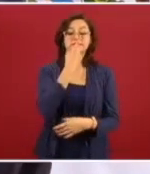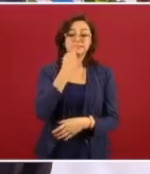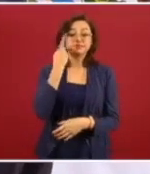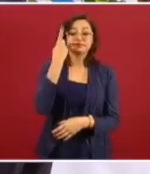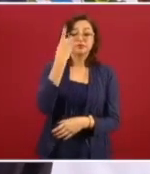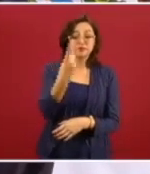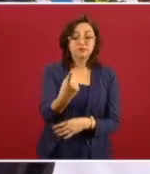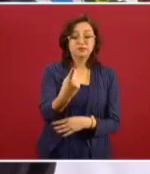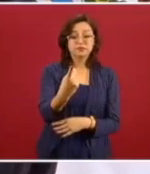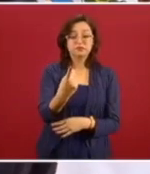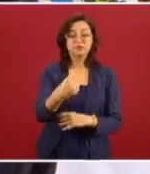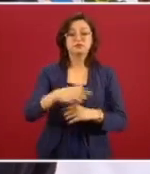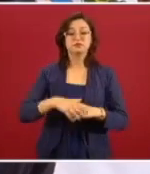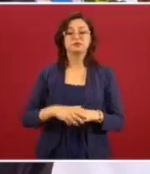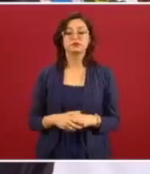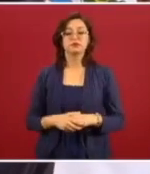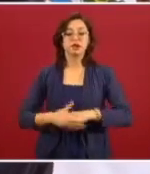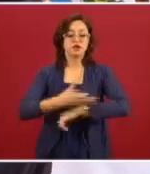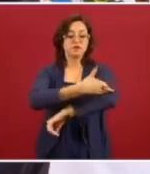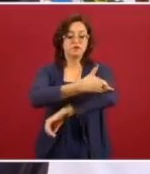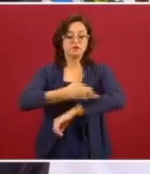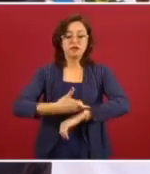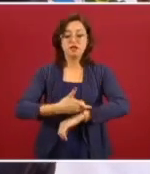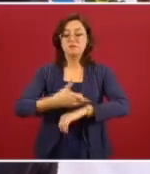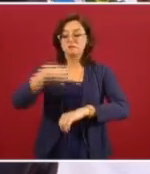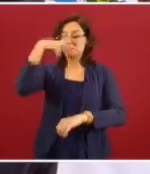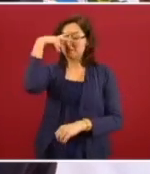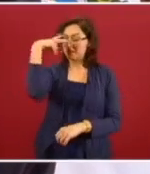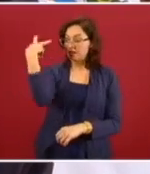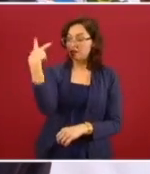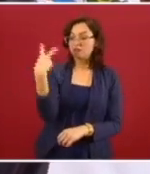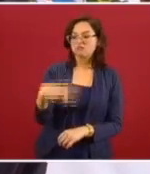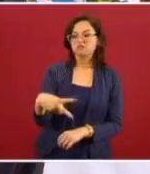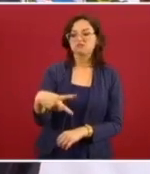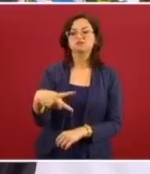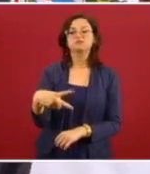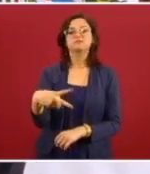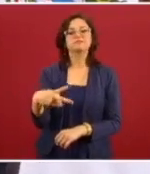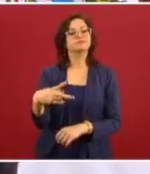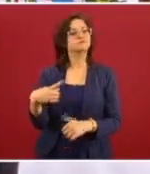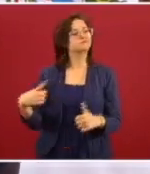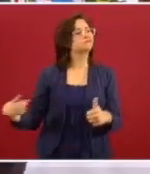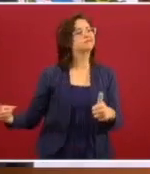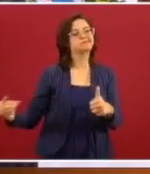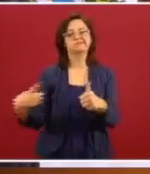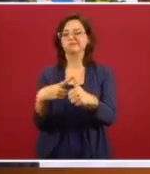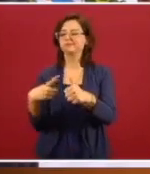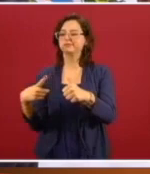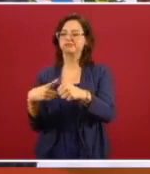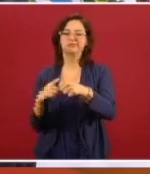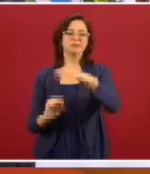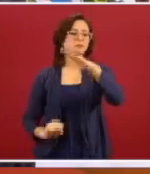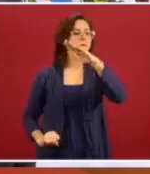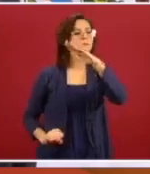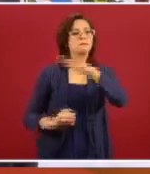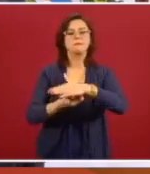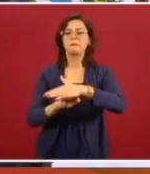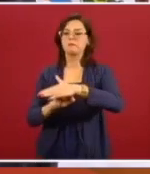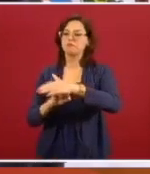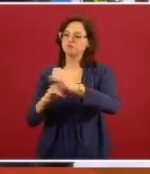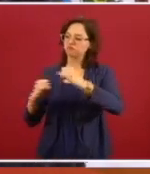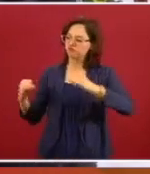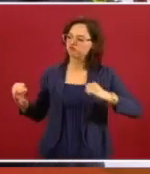ocasiones, la familia mexicana es la principal